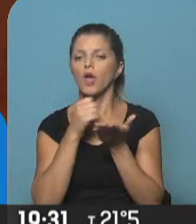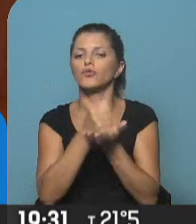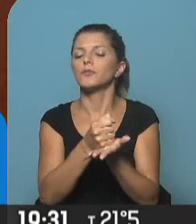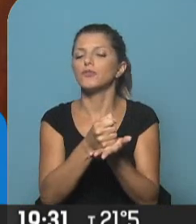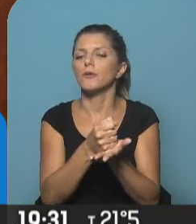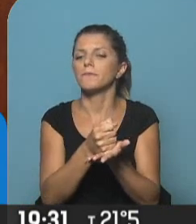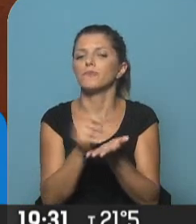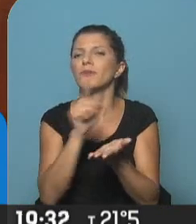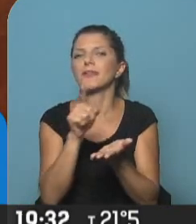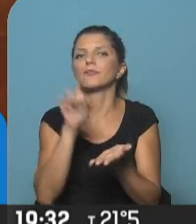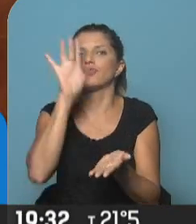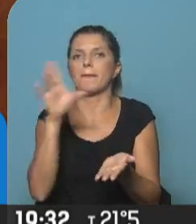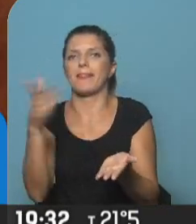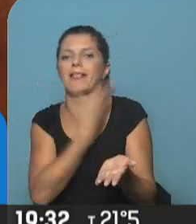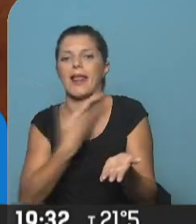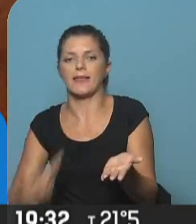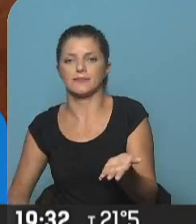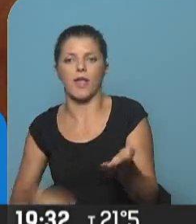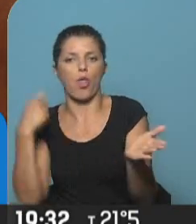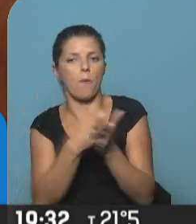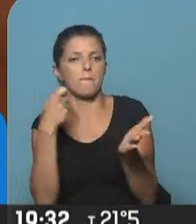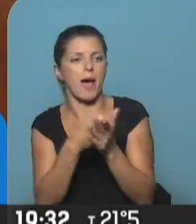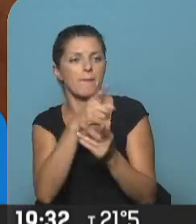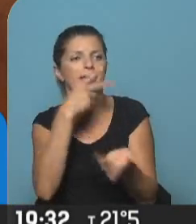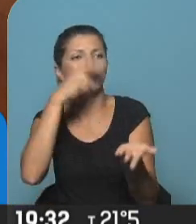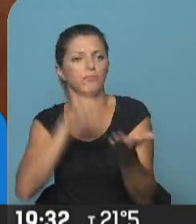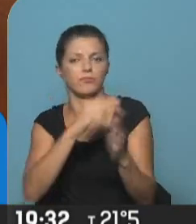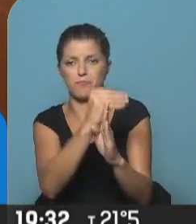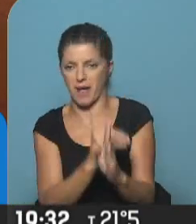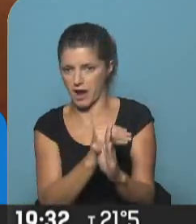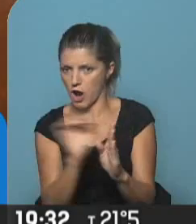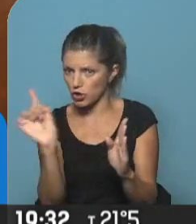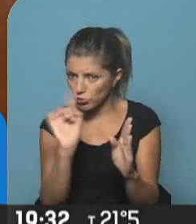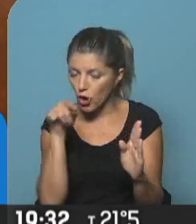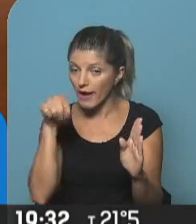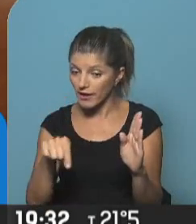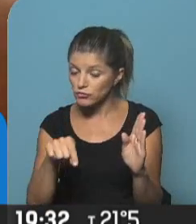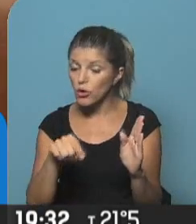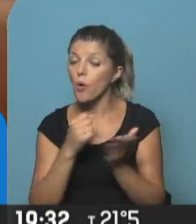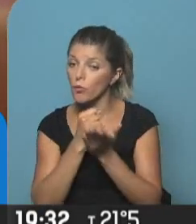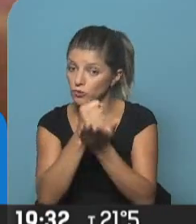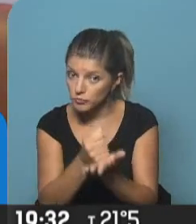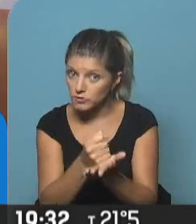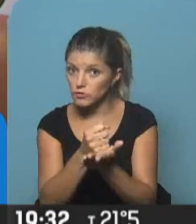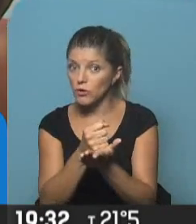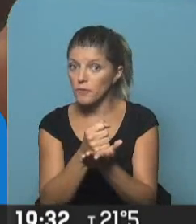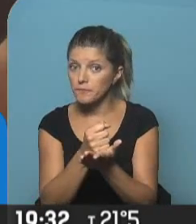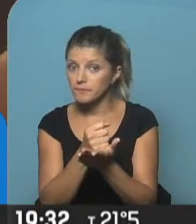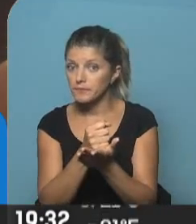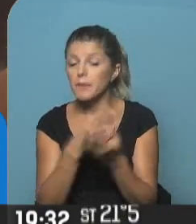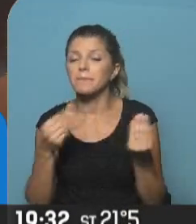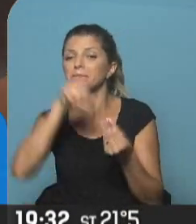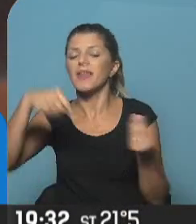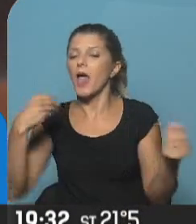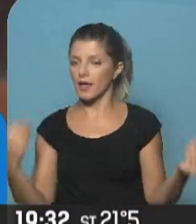gasta para mantener la tarifa artificialmente baja, sino que implica también desincentivar totalmente la